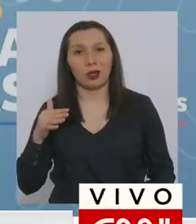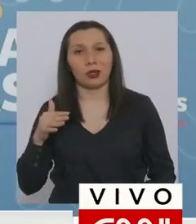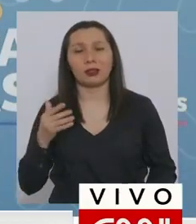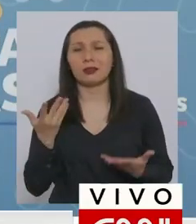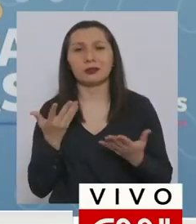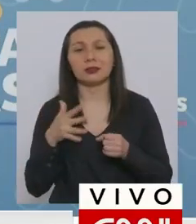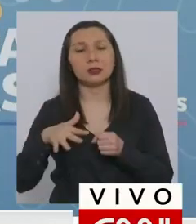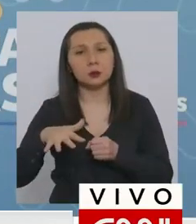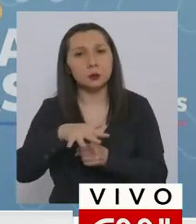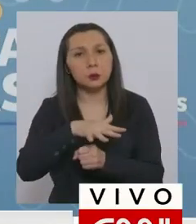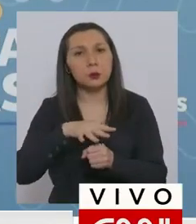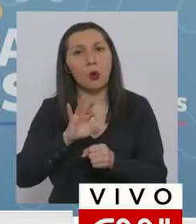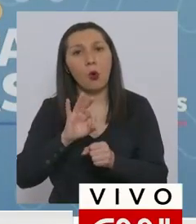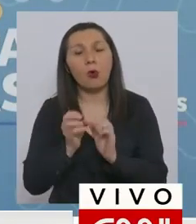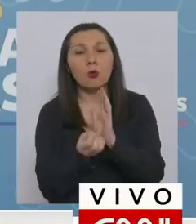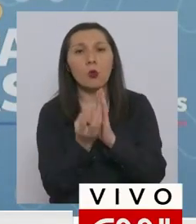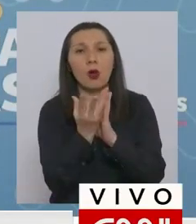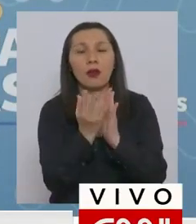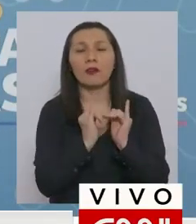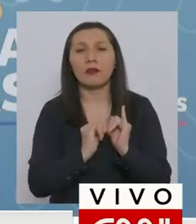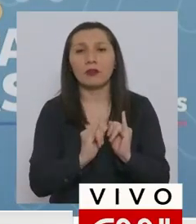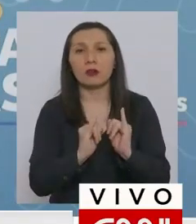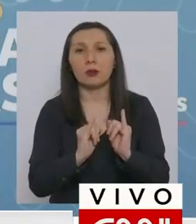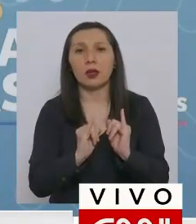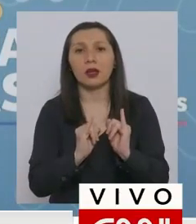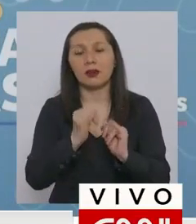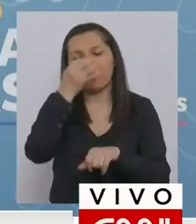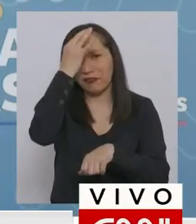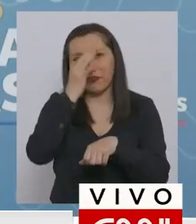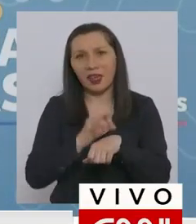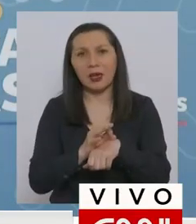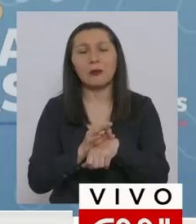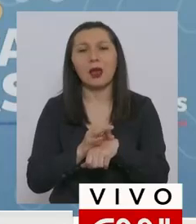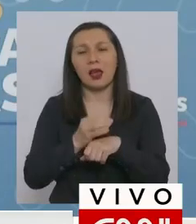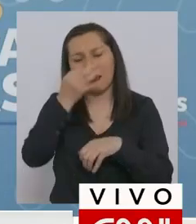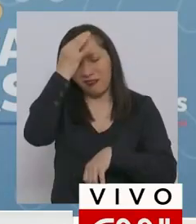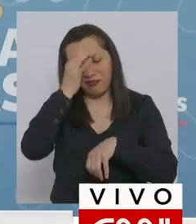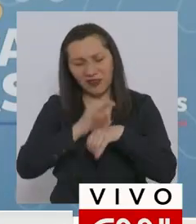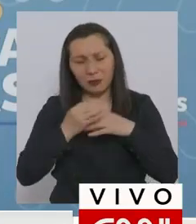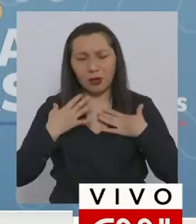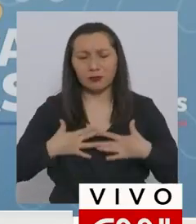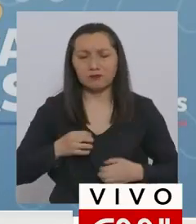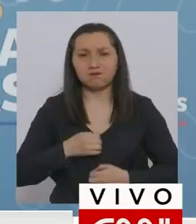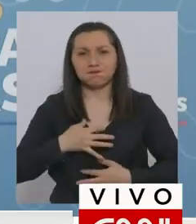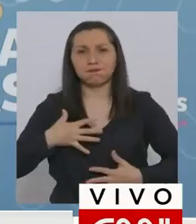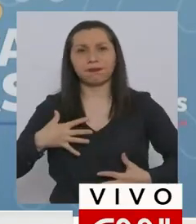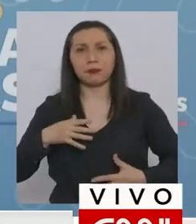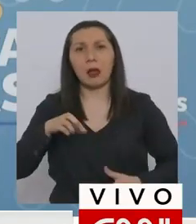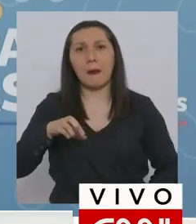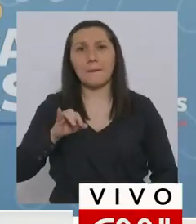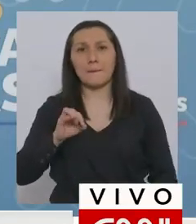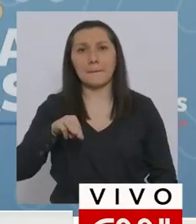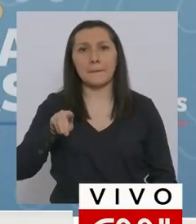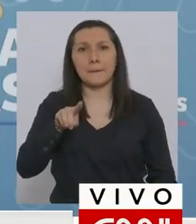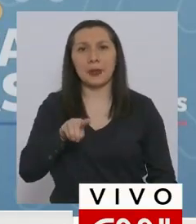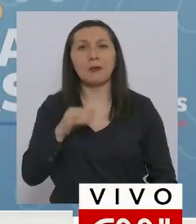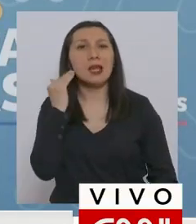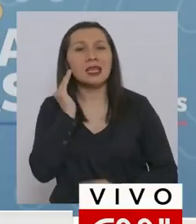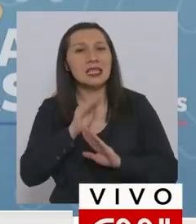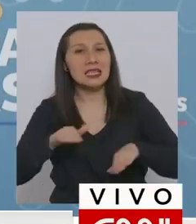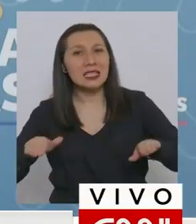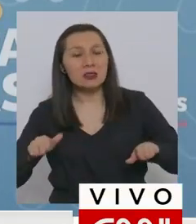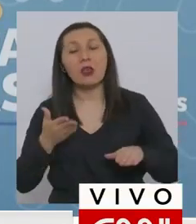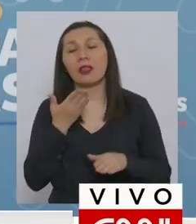y como van a escuchar en un rato más o ya probablemente han estado atentos a la conferencia de